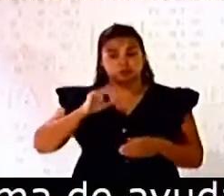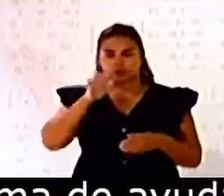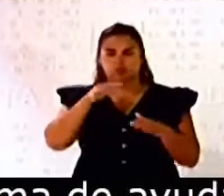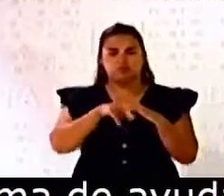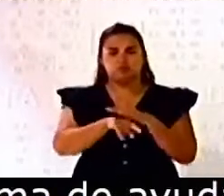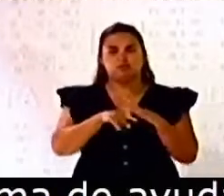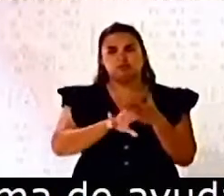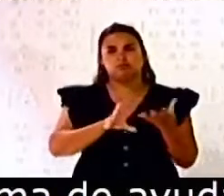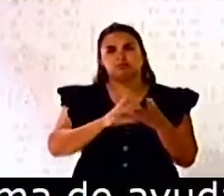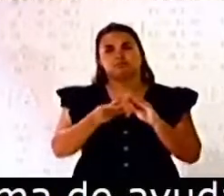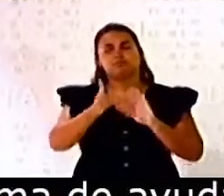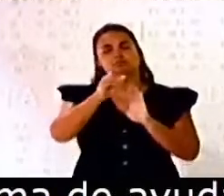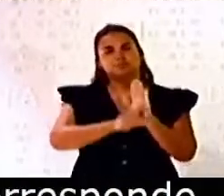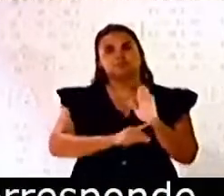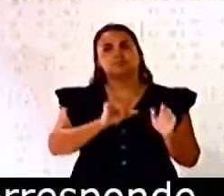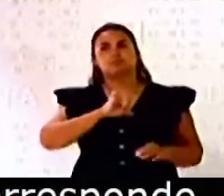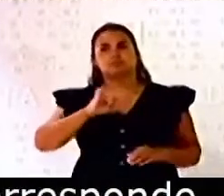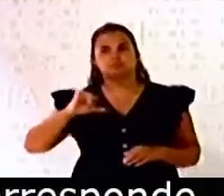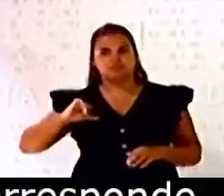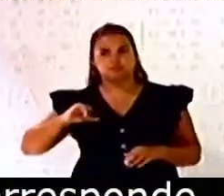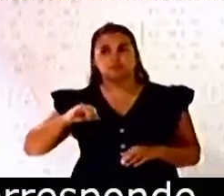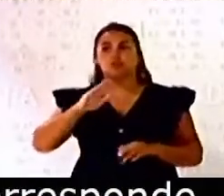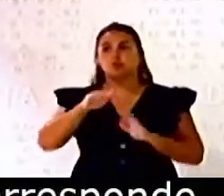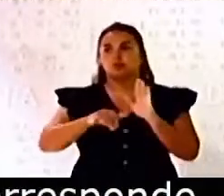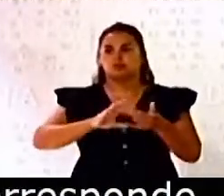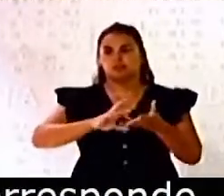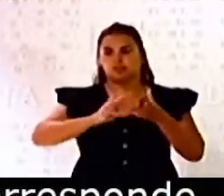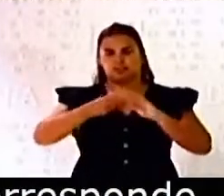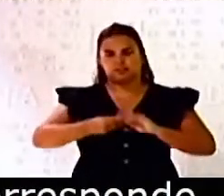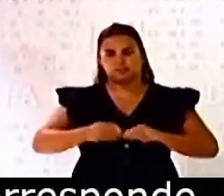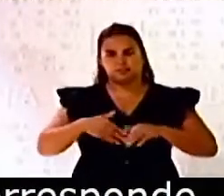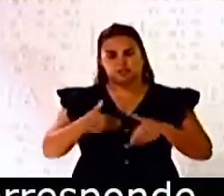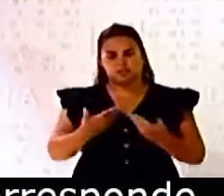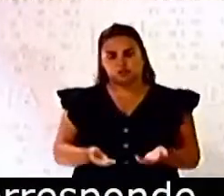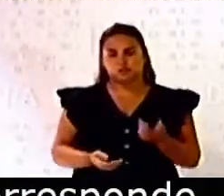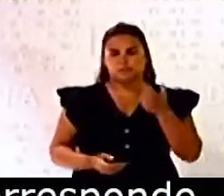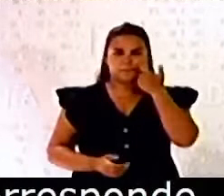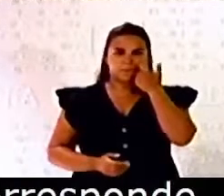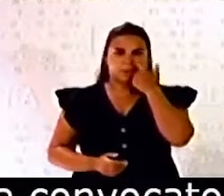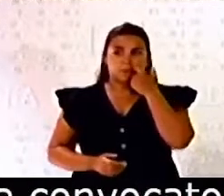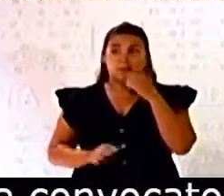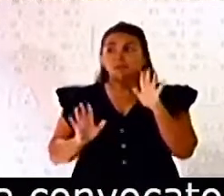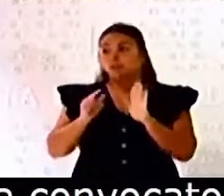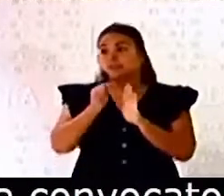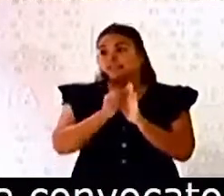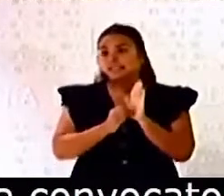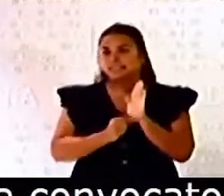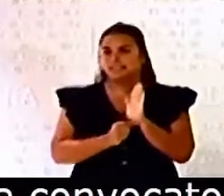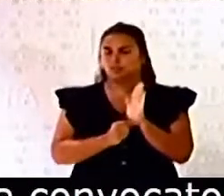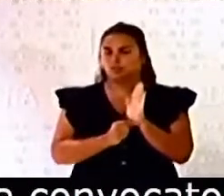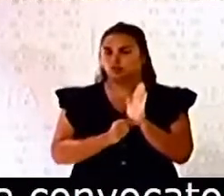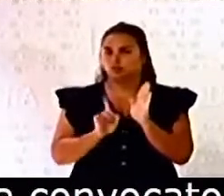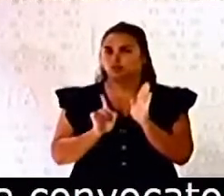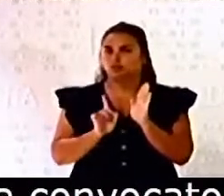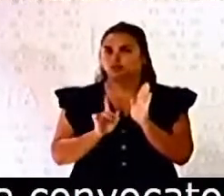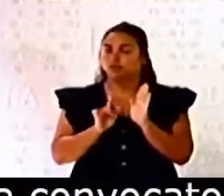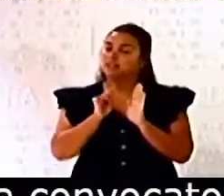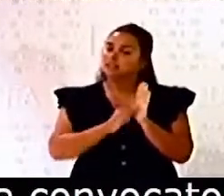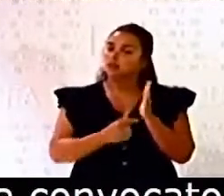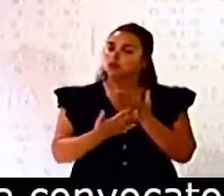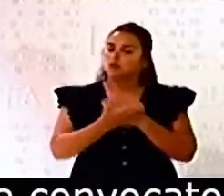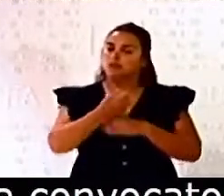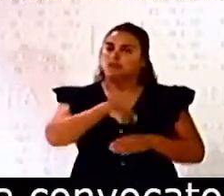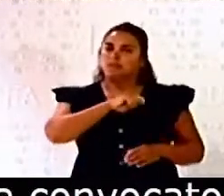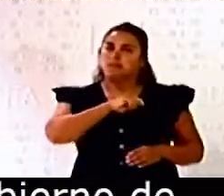con un decreto autonómico la convocatoria de esas ayudas, pero con unos requisitos que marcaba el Gobierno de